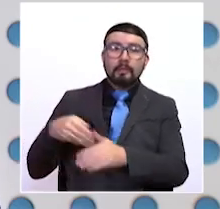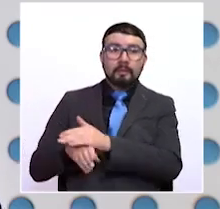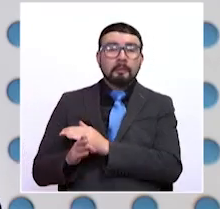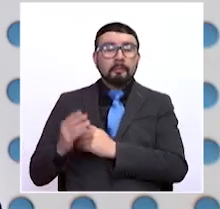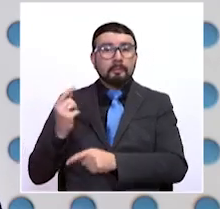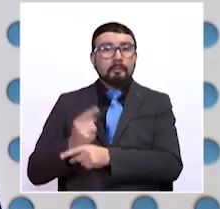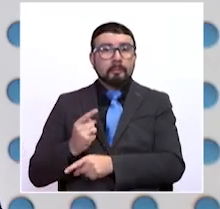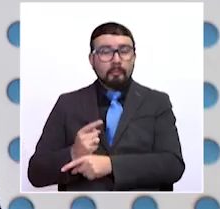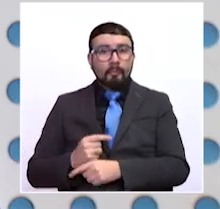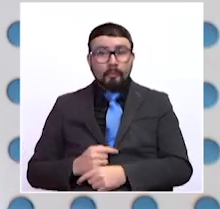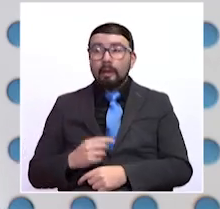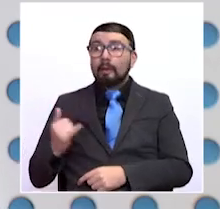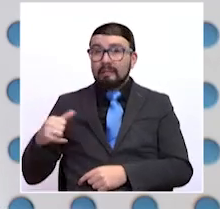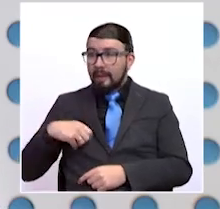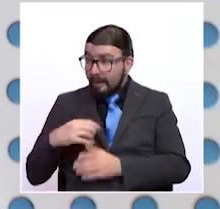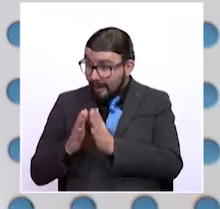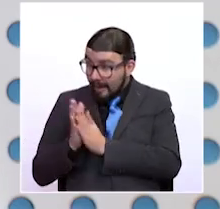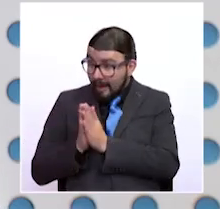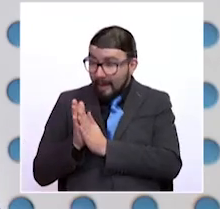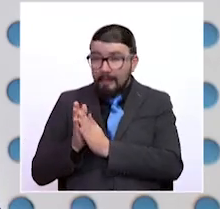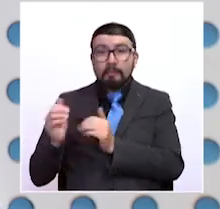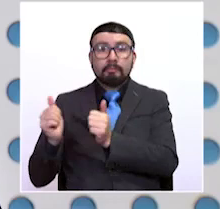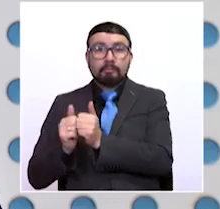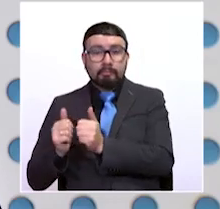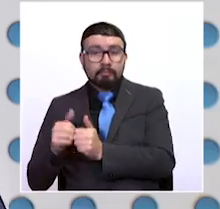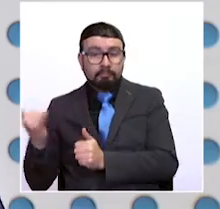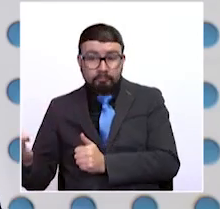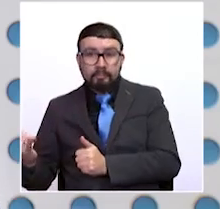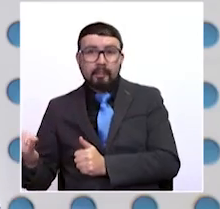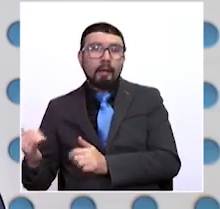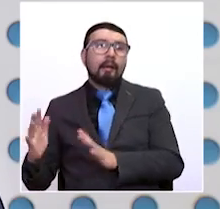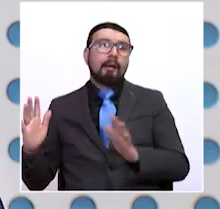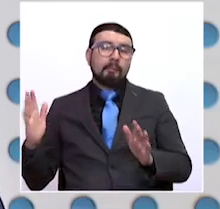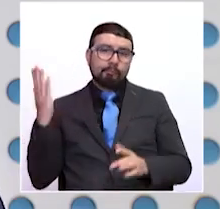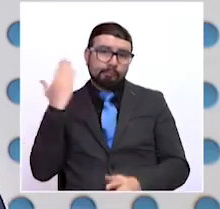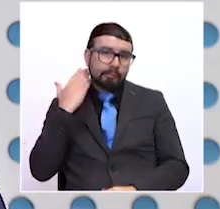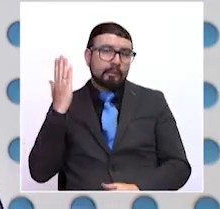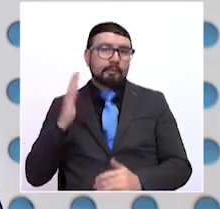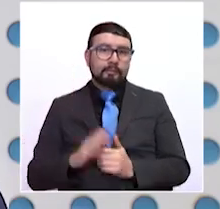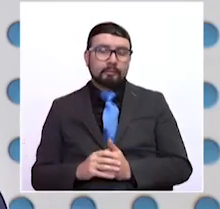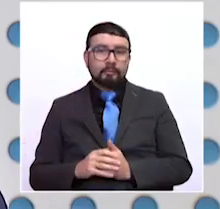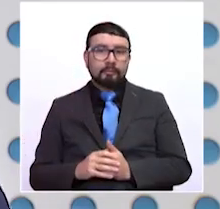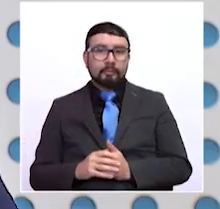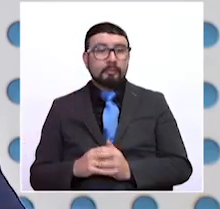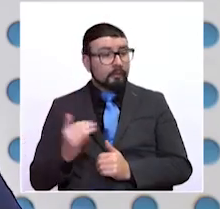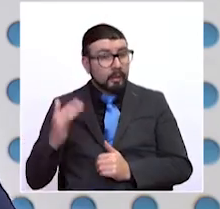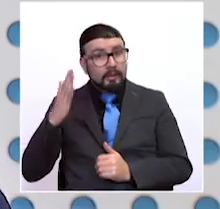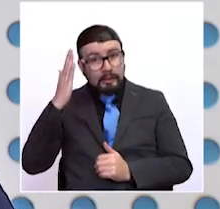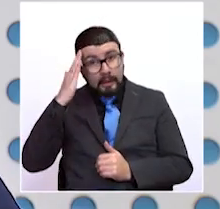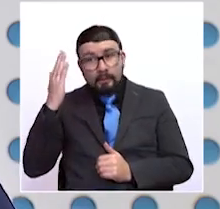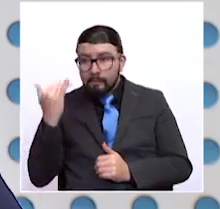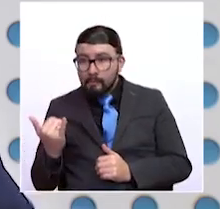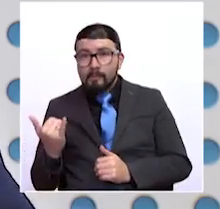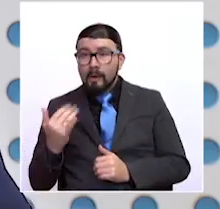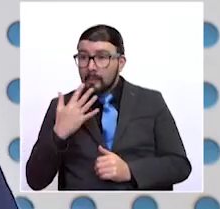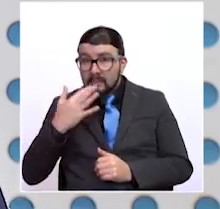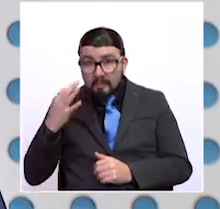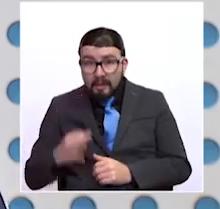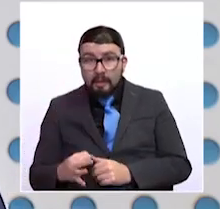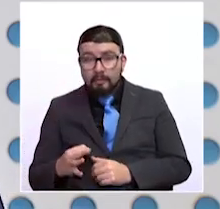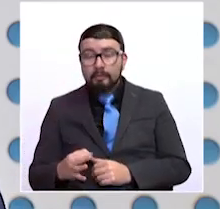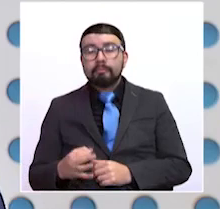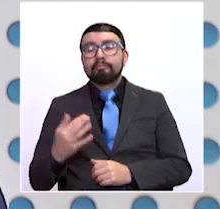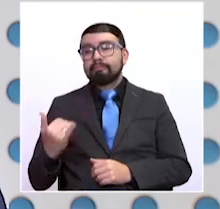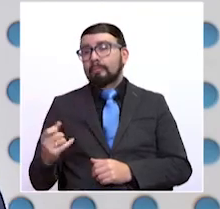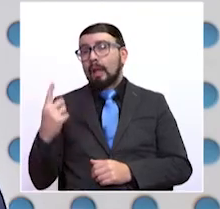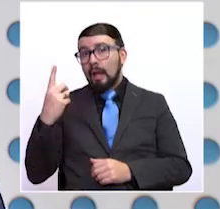esos sí tienen pólvora y que eso sí la pueden quemar. Entonces sabemos de que la pólvora es de verdad algo